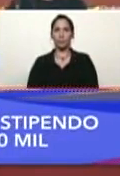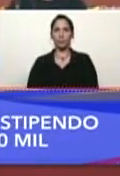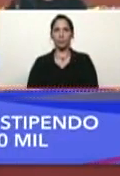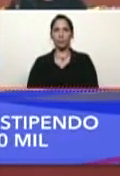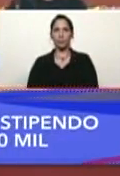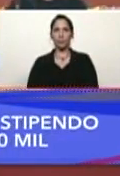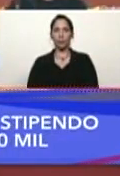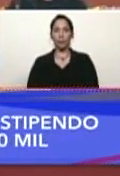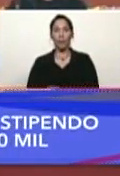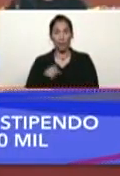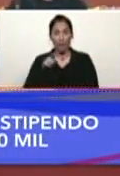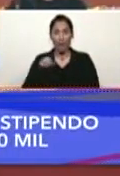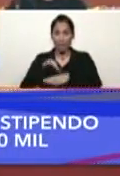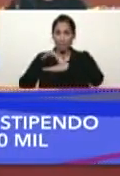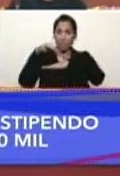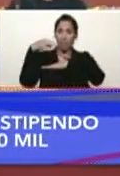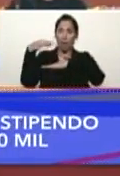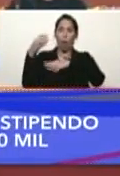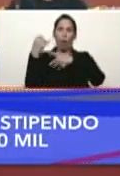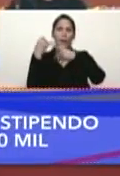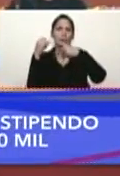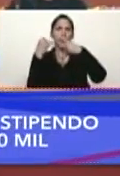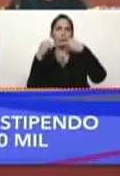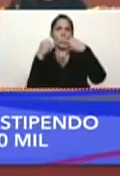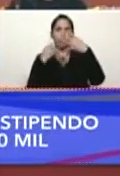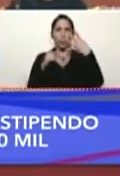Y él dejó los instrumentos